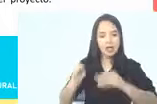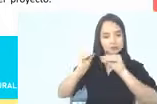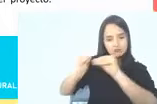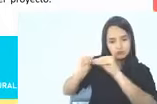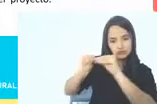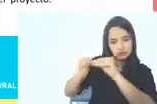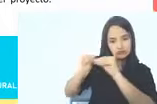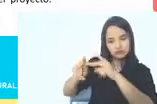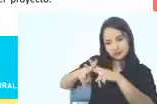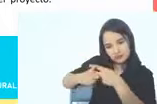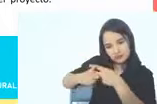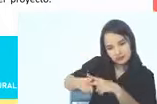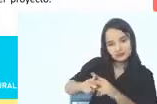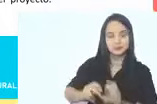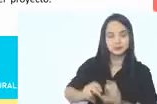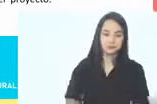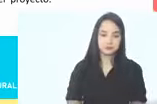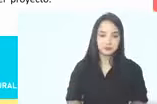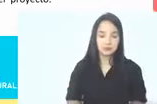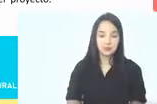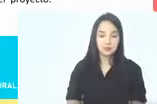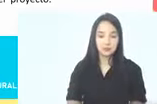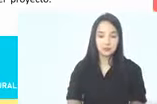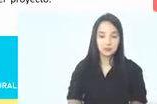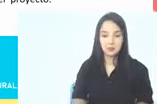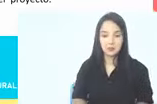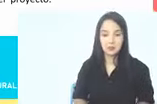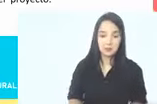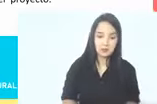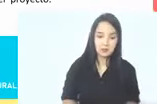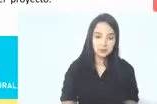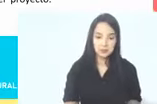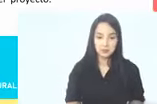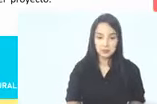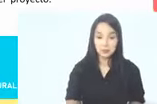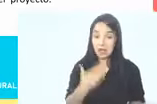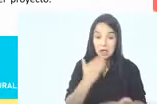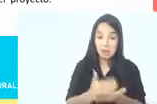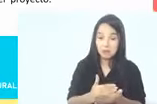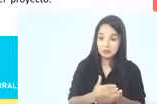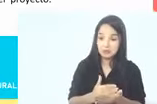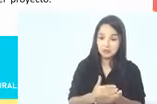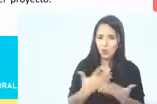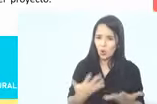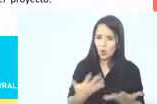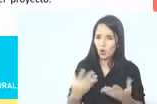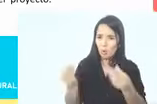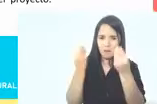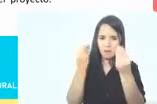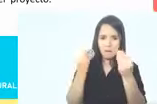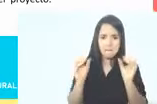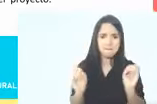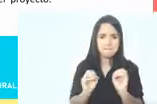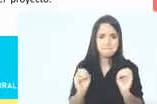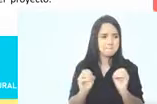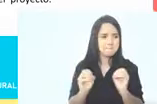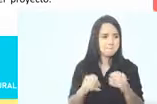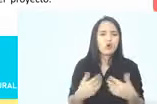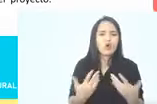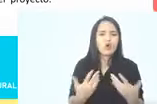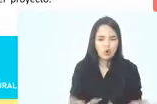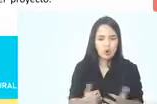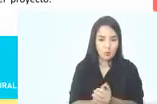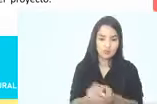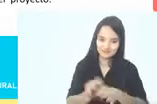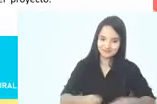culturales. Los mercados culturales ya exigen este tipo de herramientas, los EPK, y los sitios web